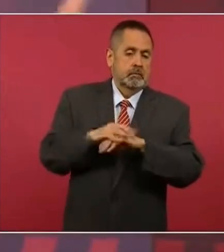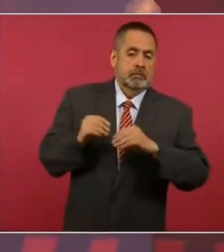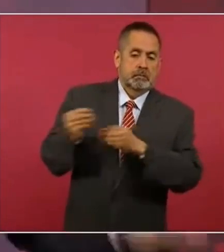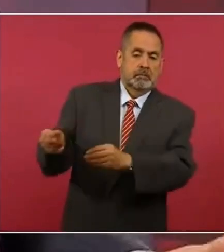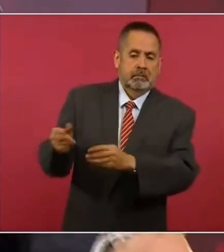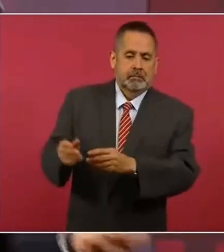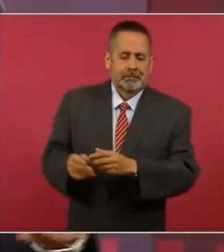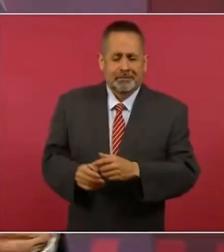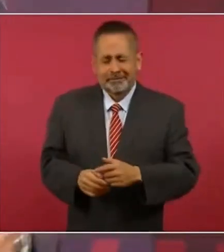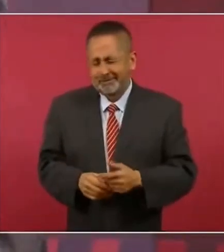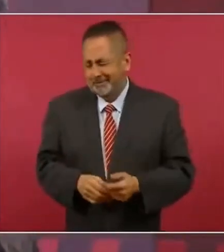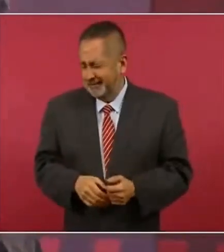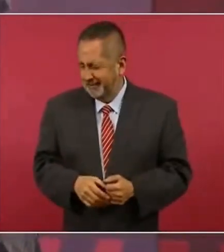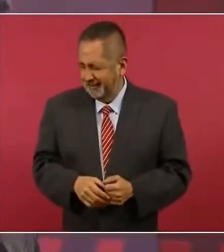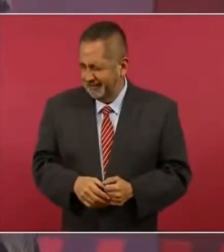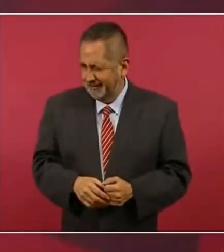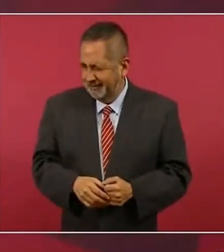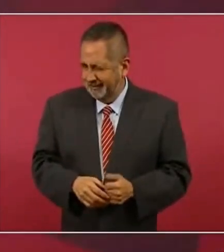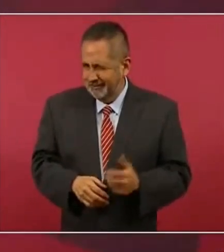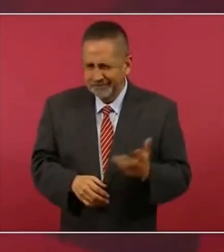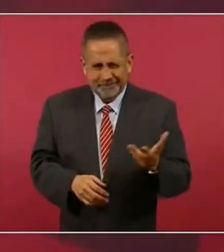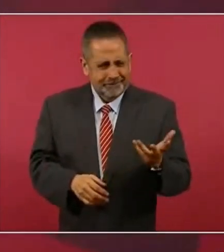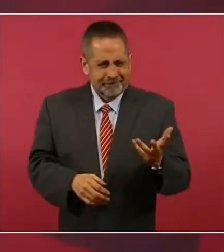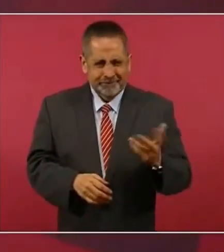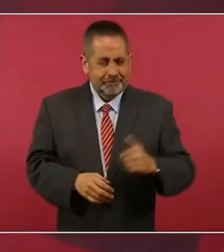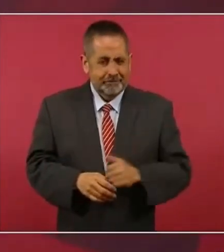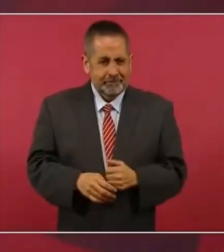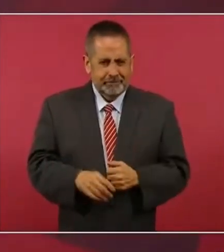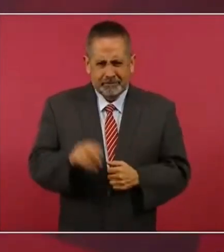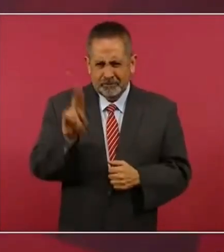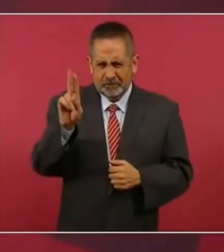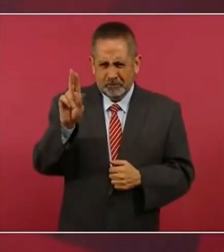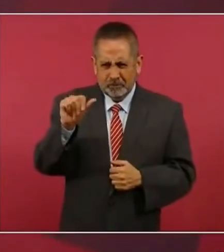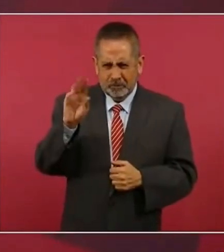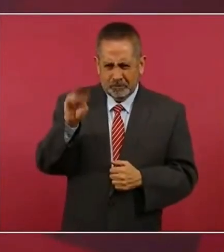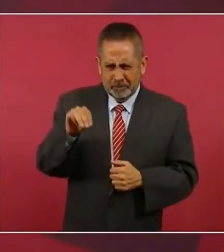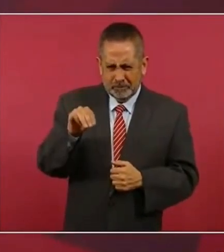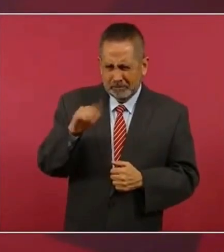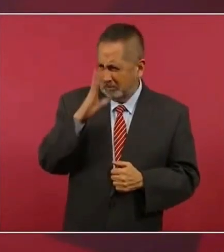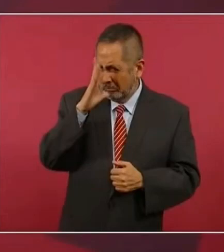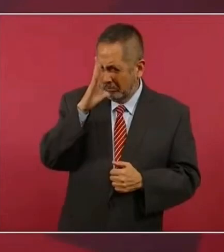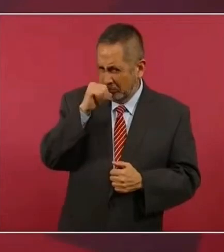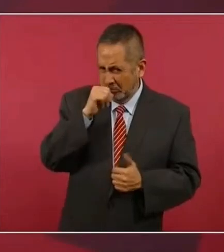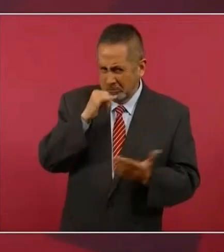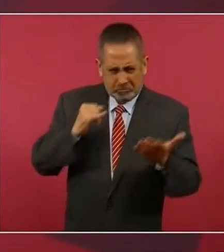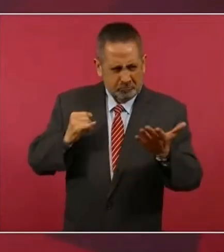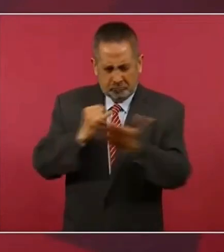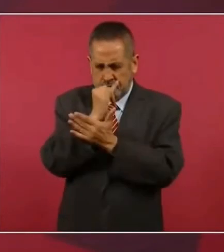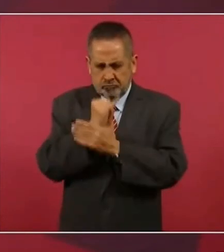O sea la pregunta es no pudo la UNAM resolver